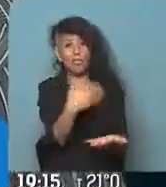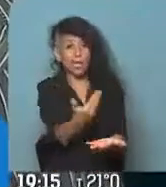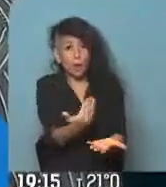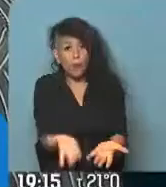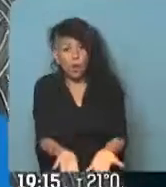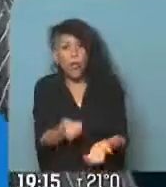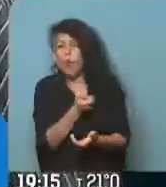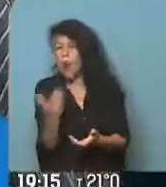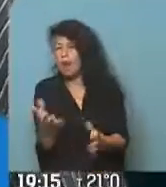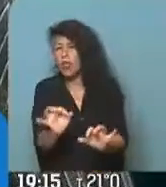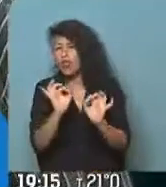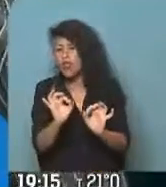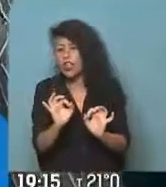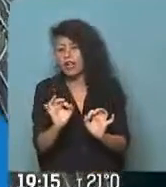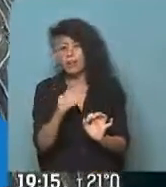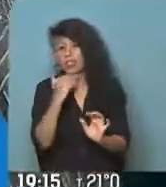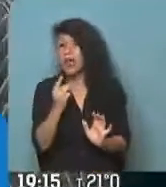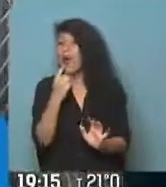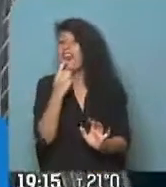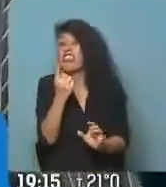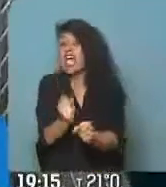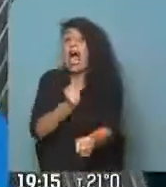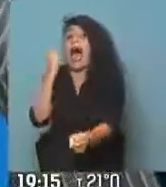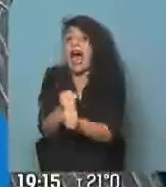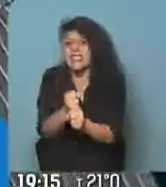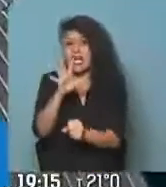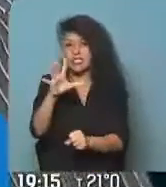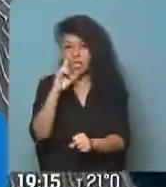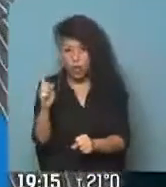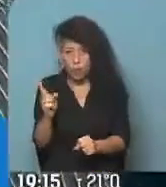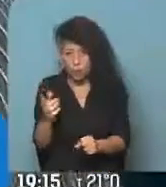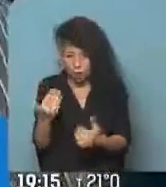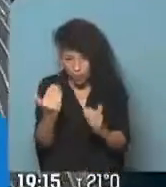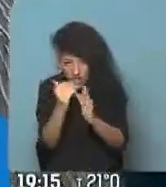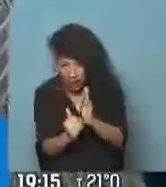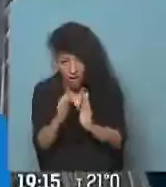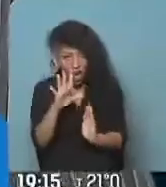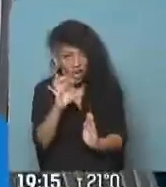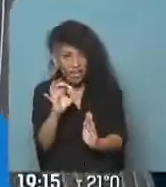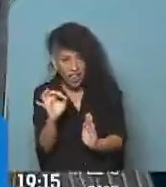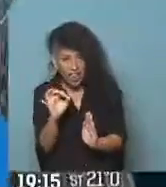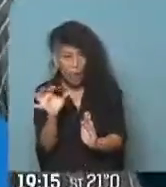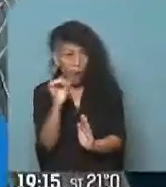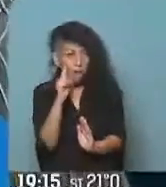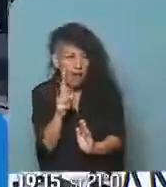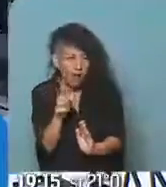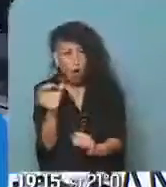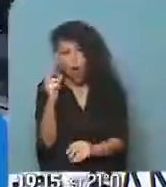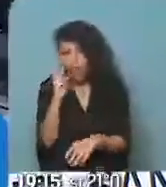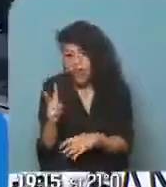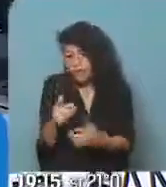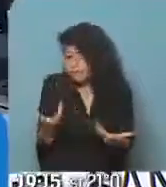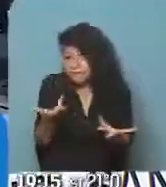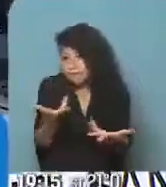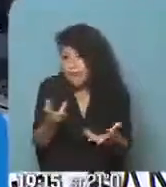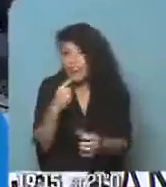de cuánto va a ser, porque puede ser hasta 5.000 pesos, pero puede ser de 500, de 1.000, de 2.000, etc. Y